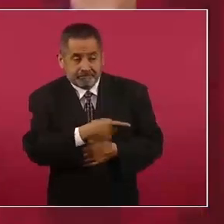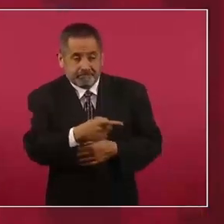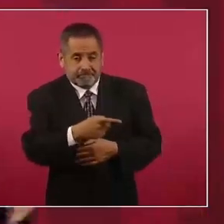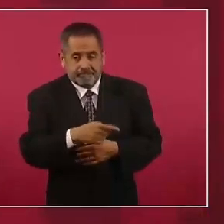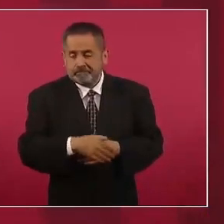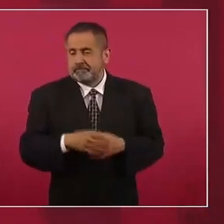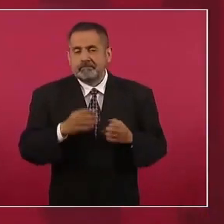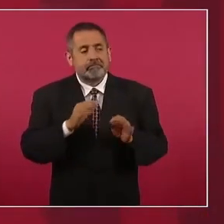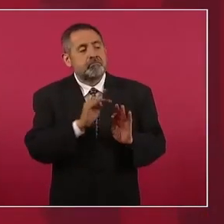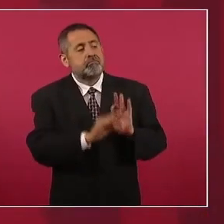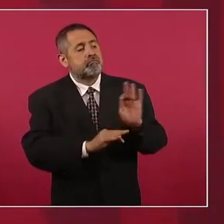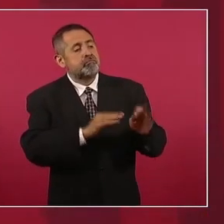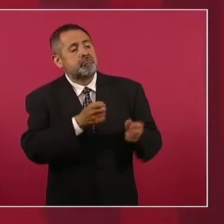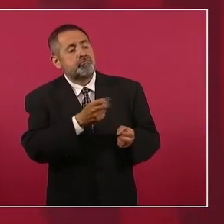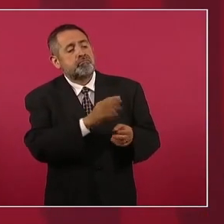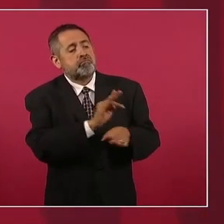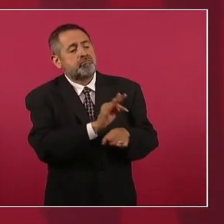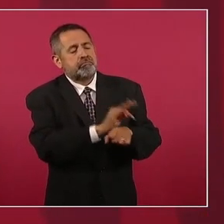muchos privilegios.